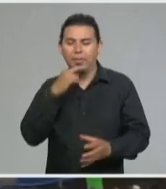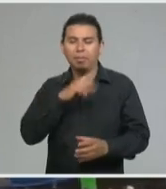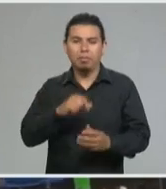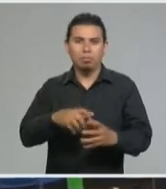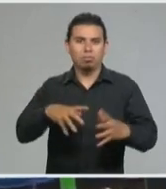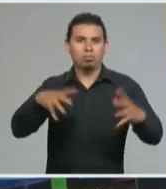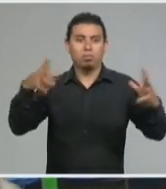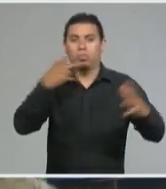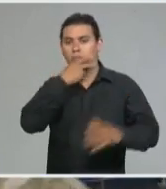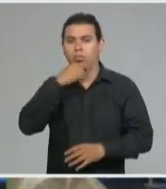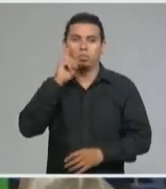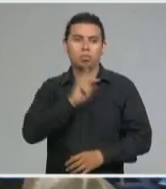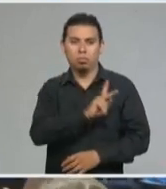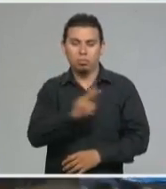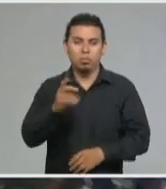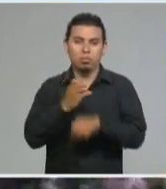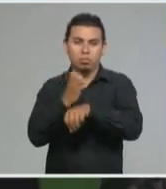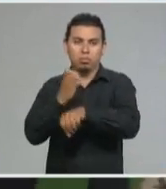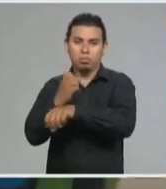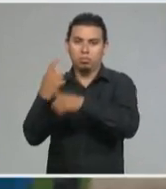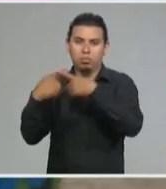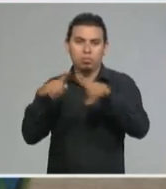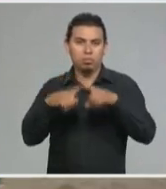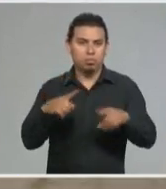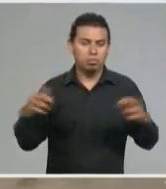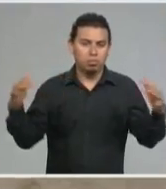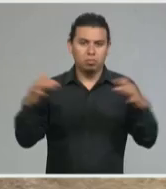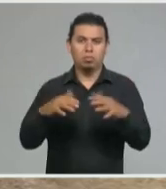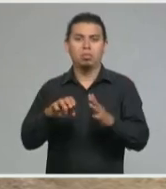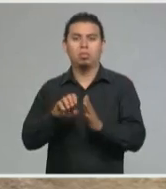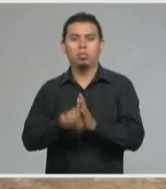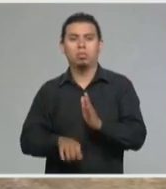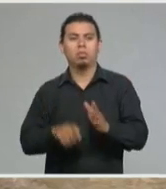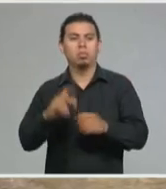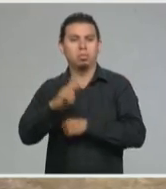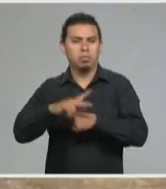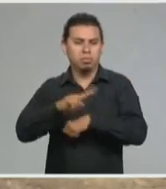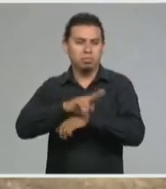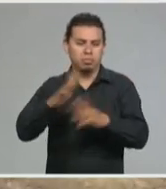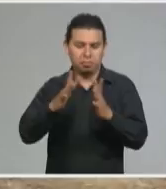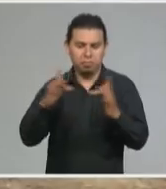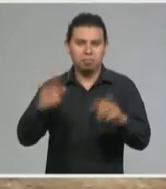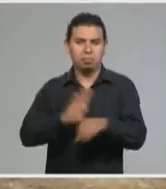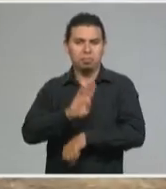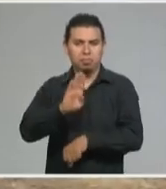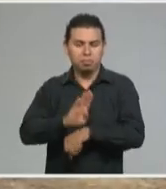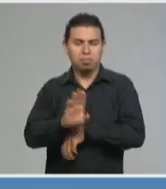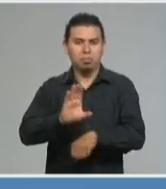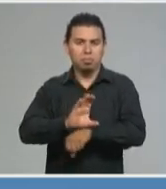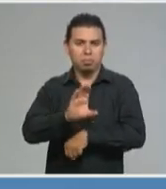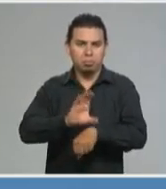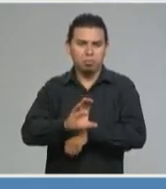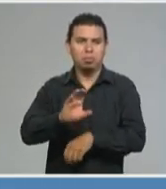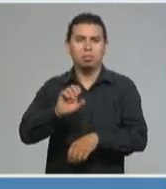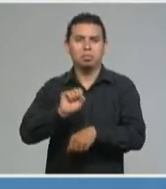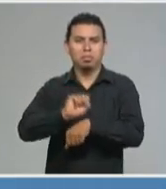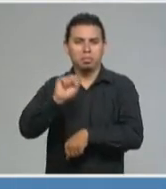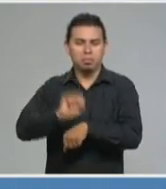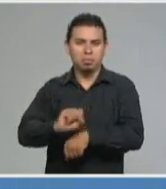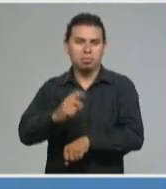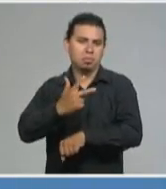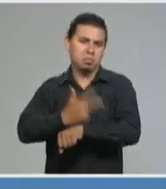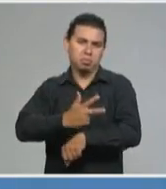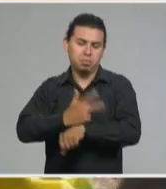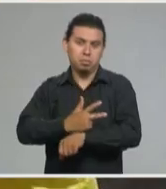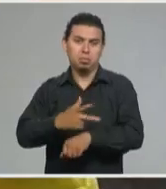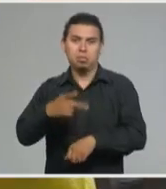Hombres y mujeres de otros estados de la República, así como también de países como Francia, Brasil, Colombia y El Salvador, mostraron a